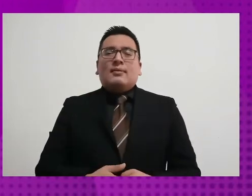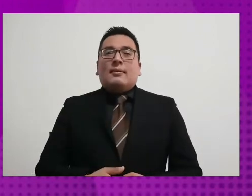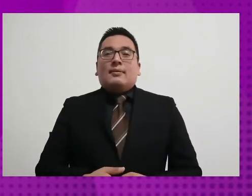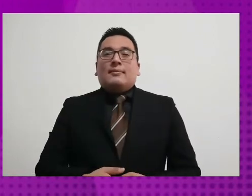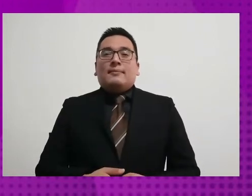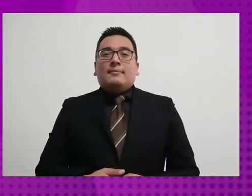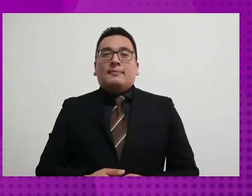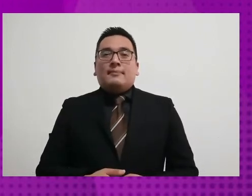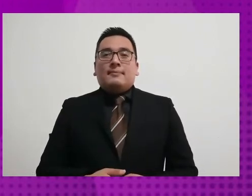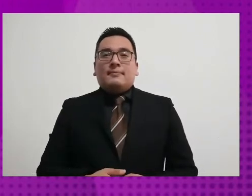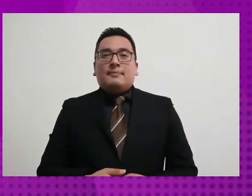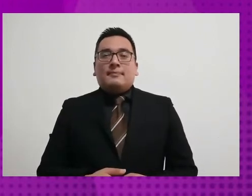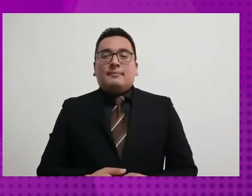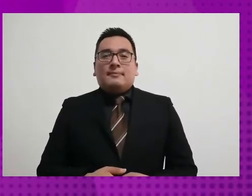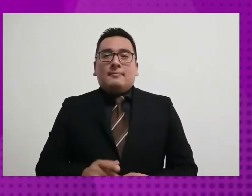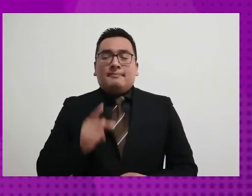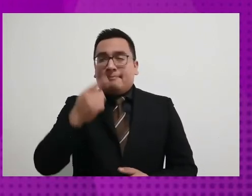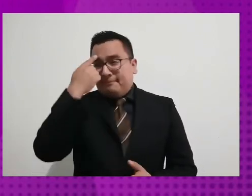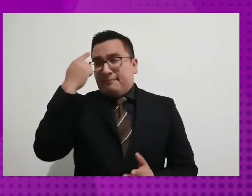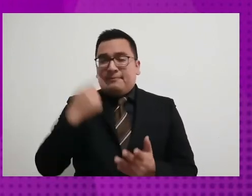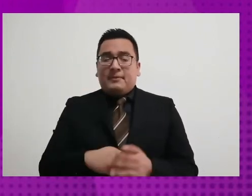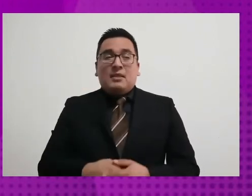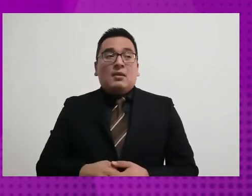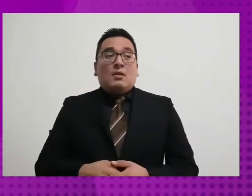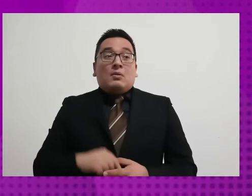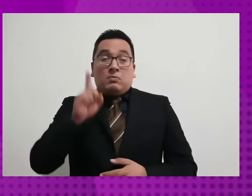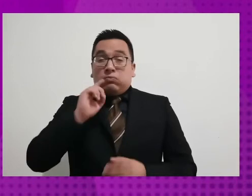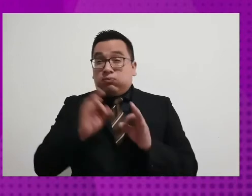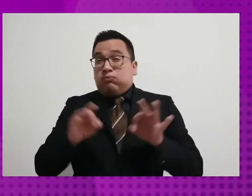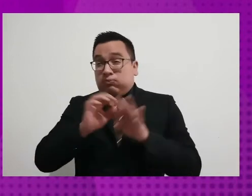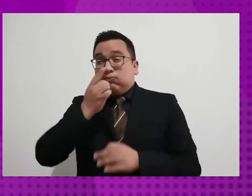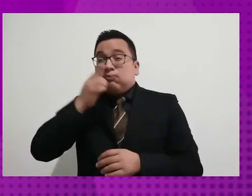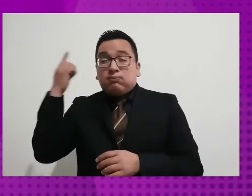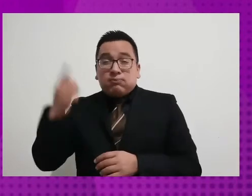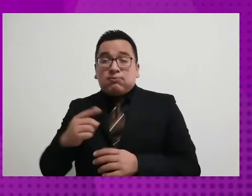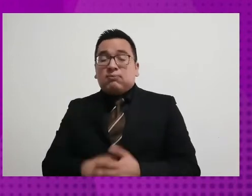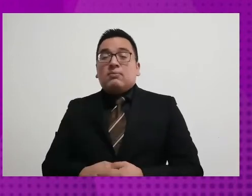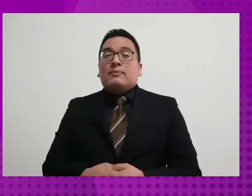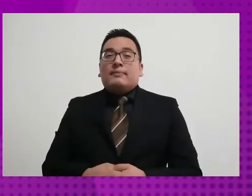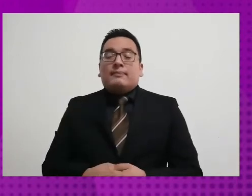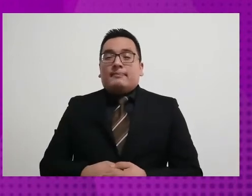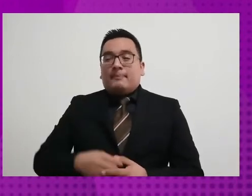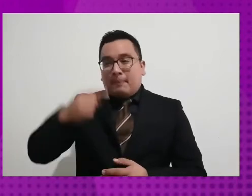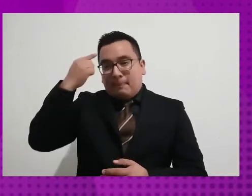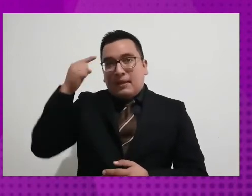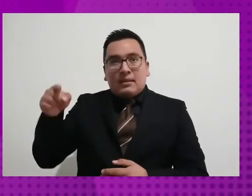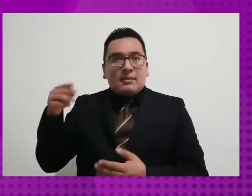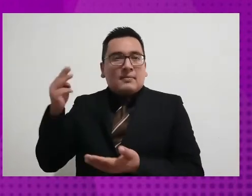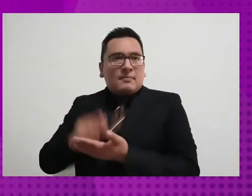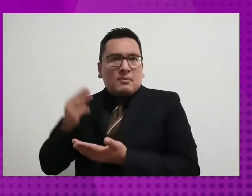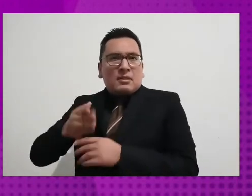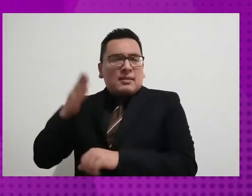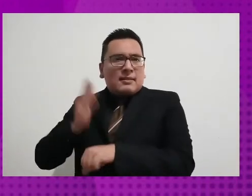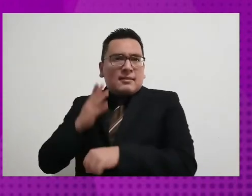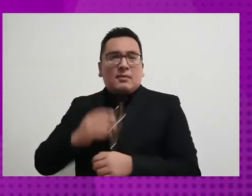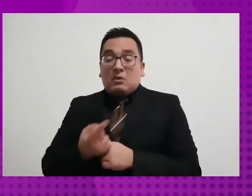cómo ejercemos nuestros derechos políticos, pero creo que si no denunciamos y hacemos que se apliquen las sanciones que ya están en la